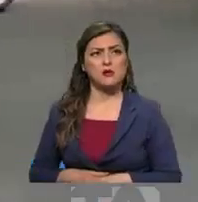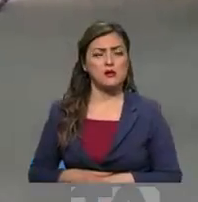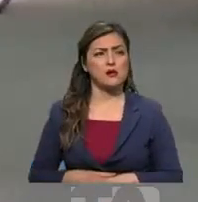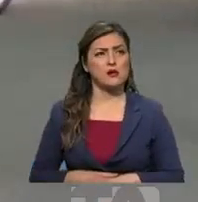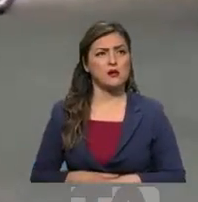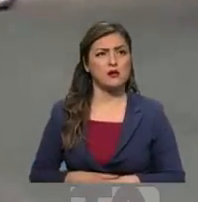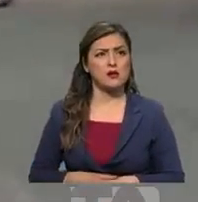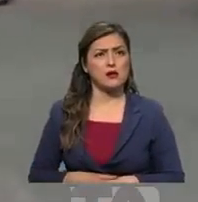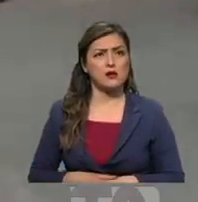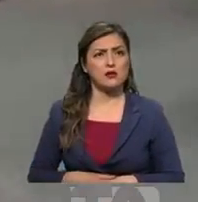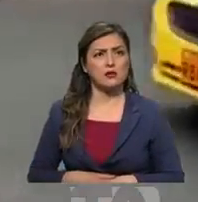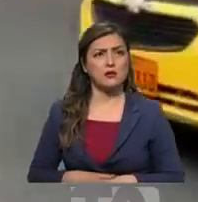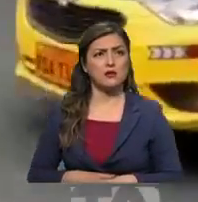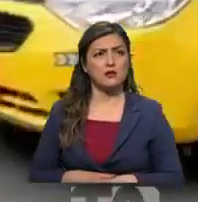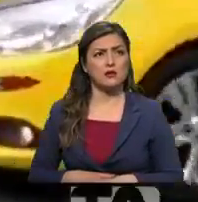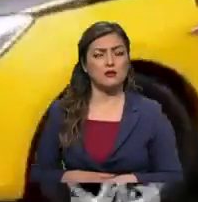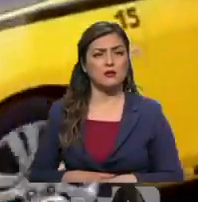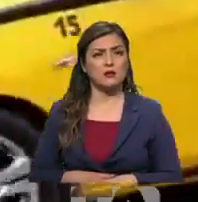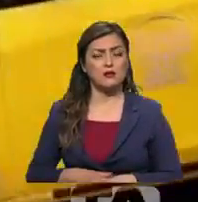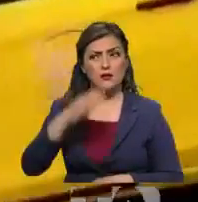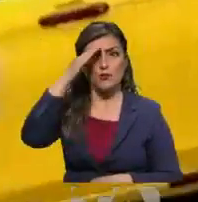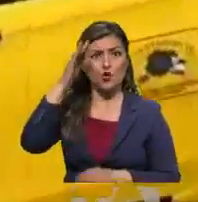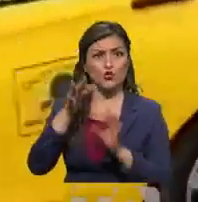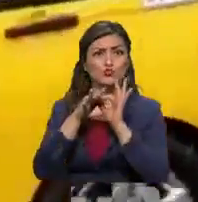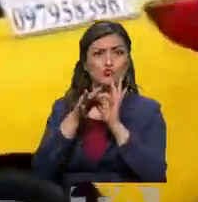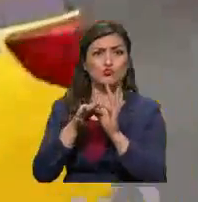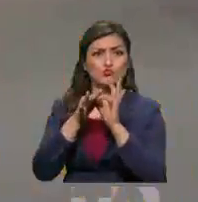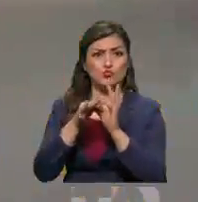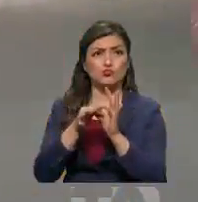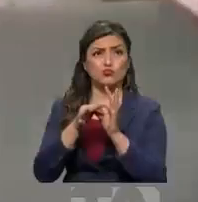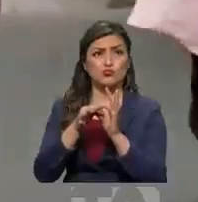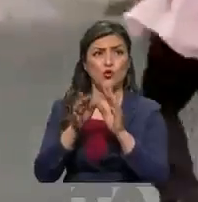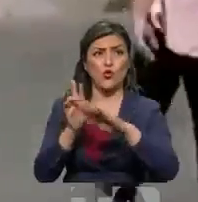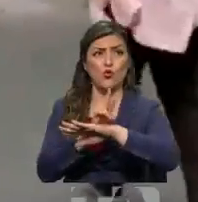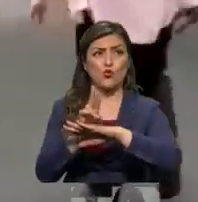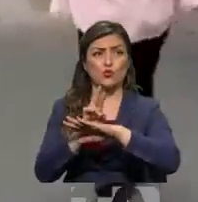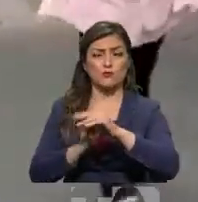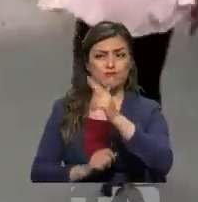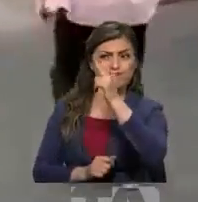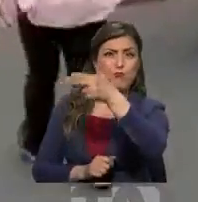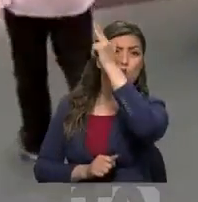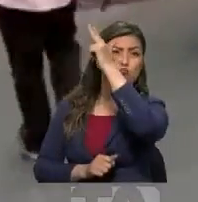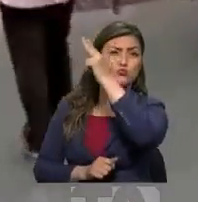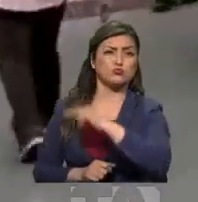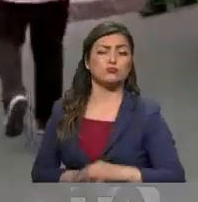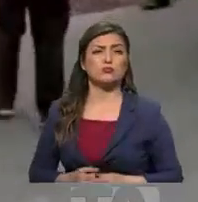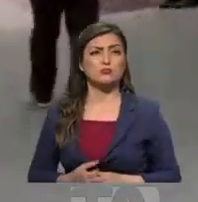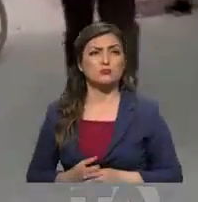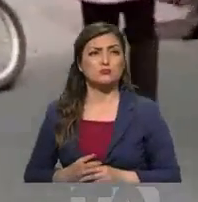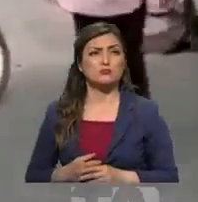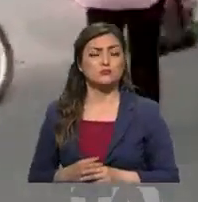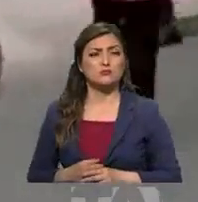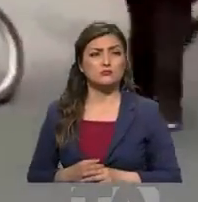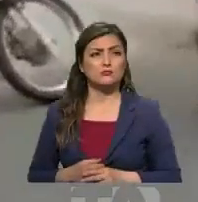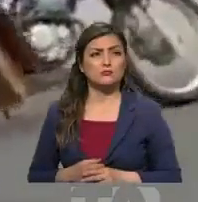forma totalmente legítima, el compañero policial hace el uso progresivo de la fuerza, empleando su arma de fuego,